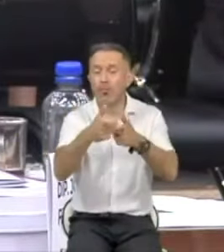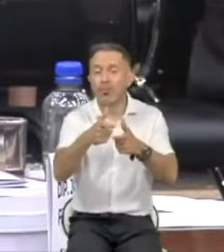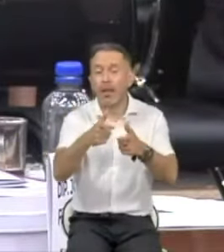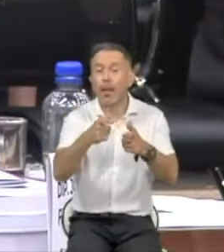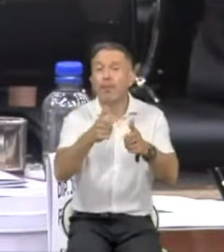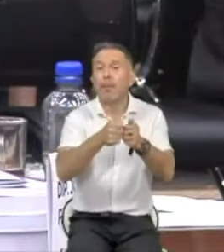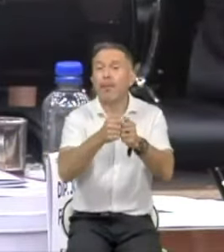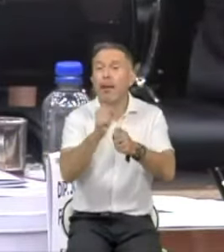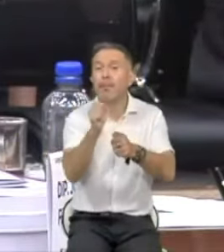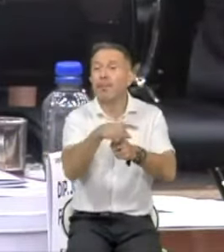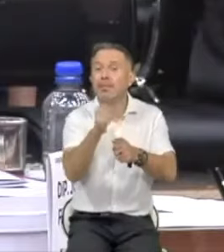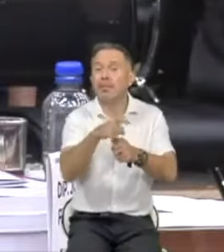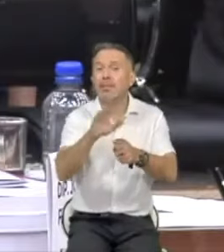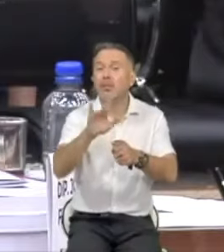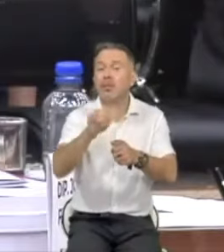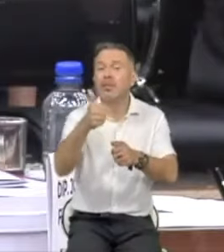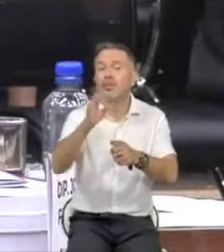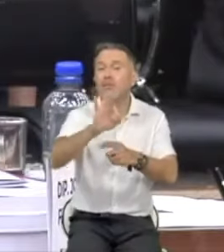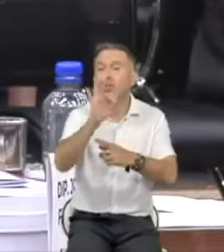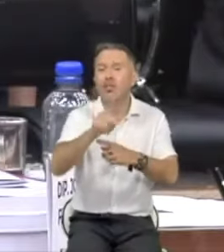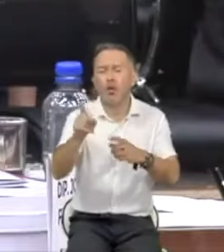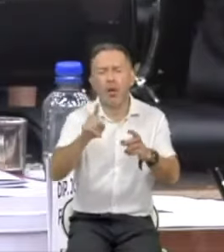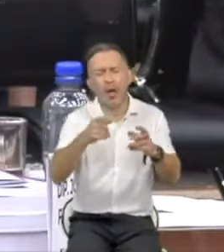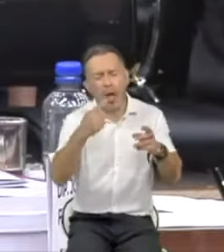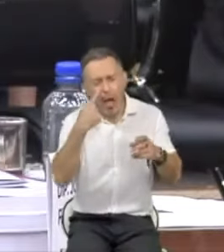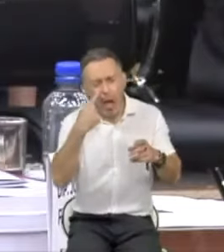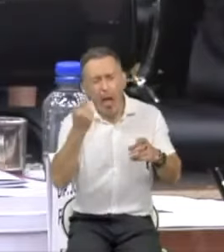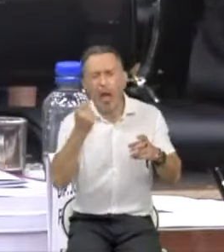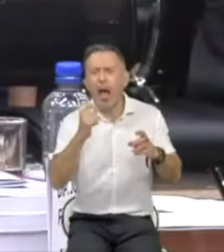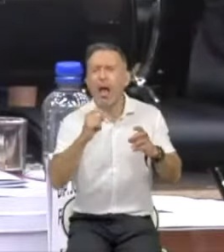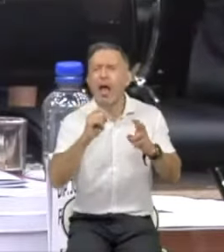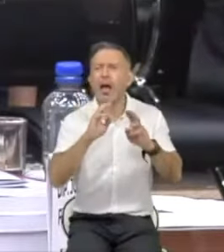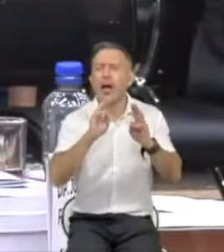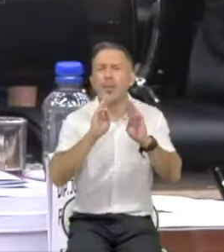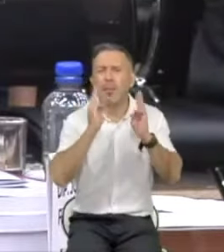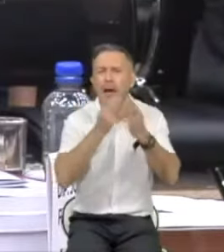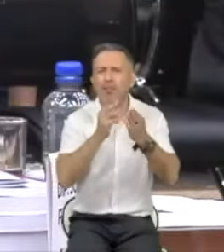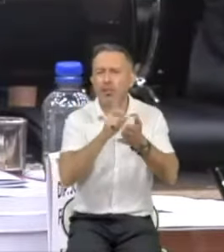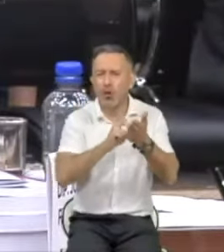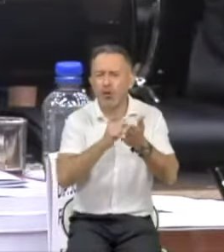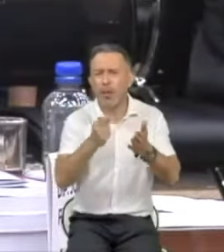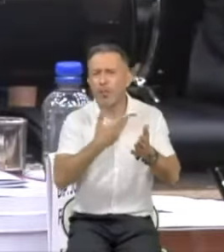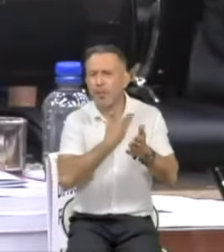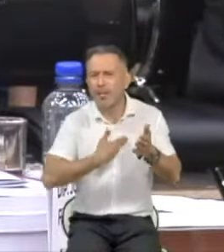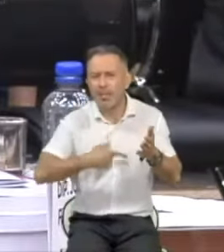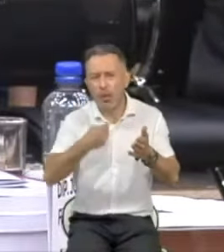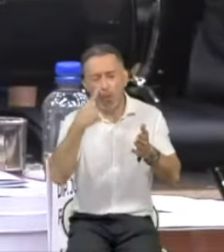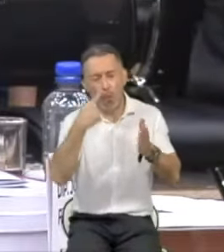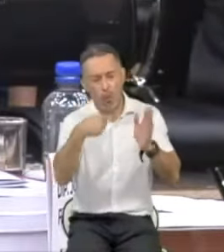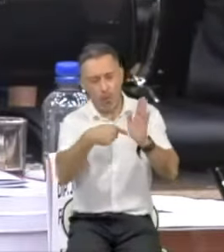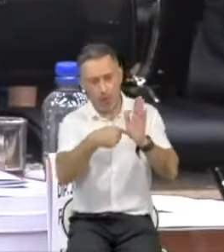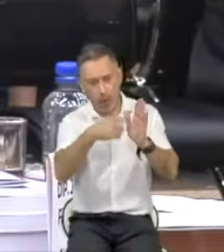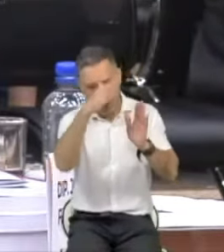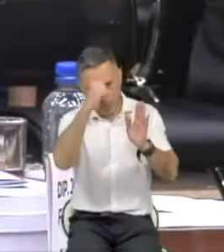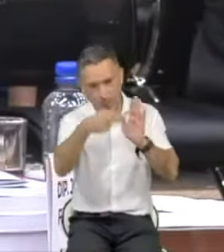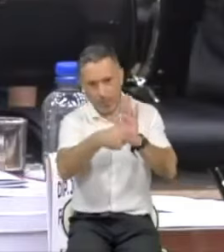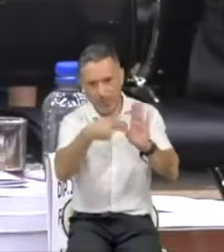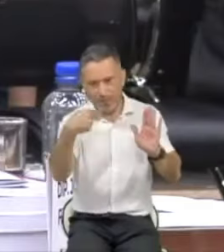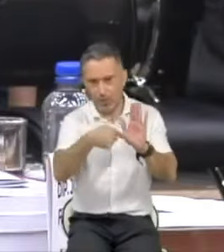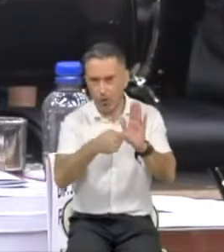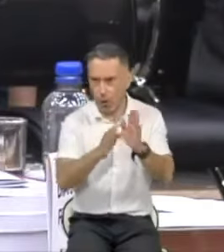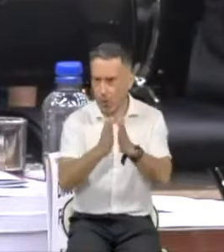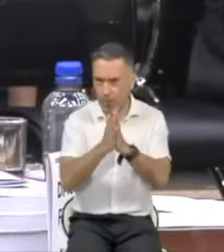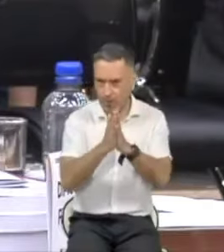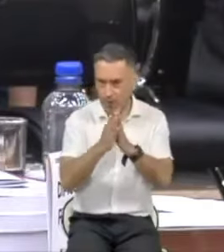han enviado en redes de Narco presidente y narc candidata pero vienen a plantear que firmemos un pacto de civilidad es el colmo de la